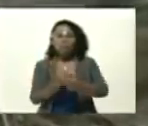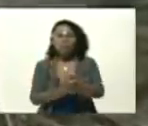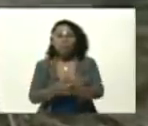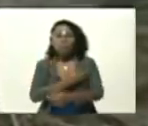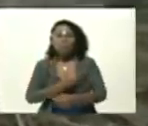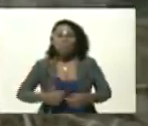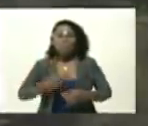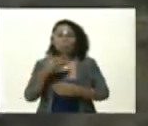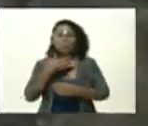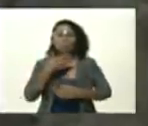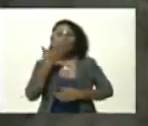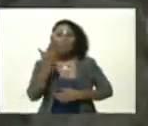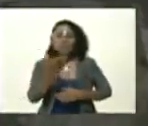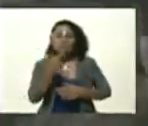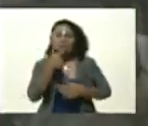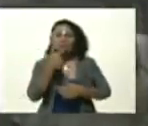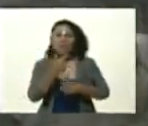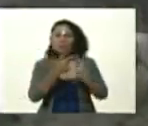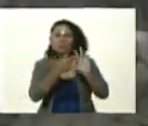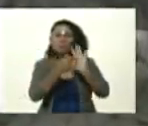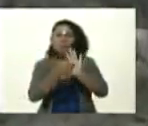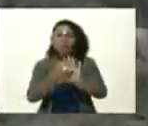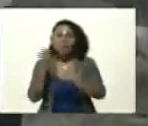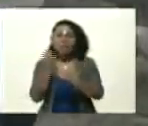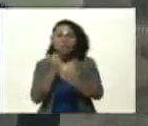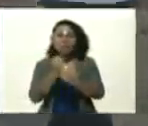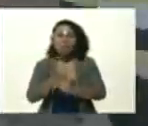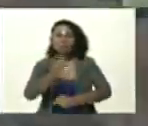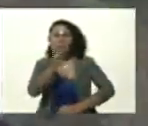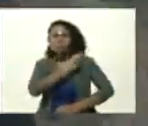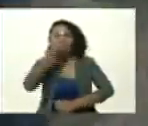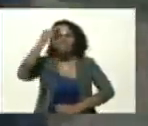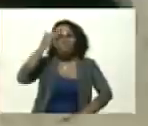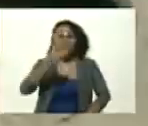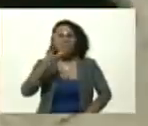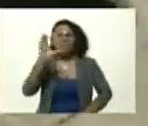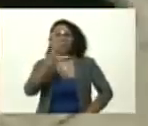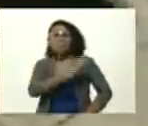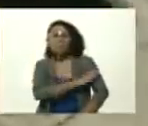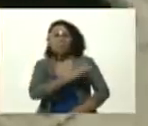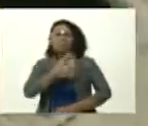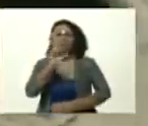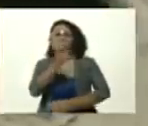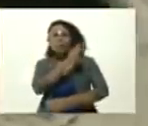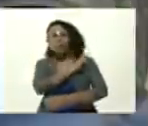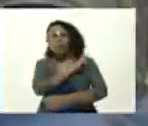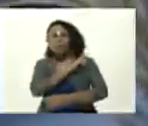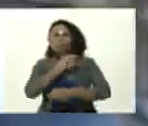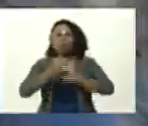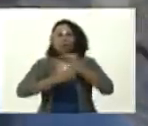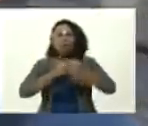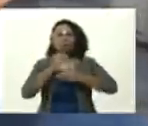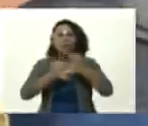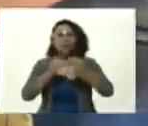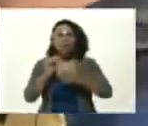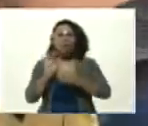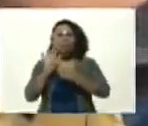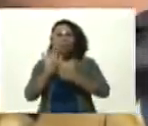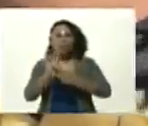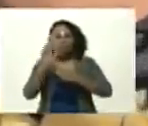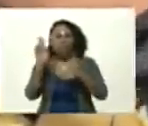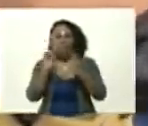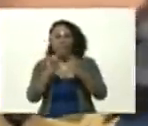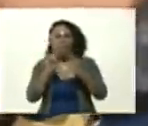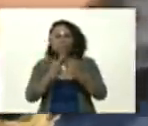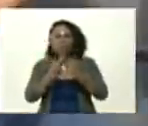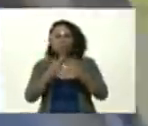hacía referencia de la labor de los tenientes, de los capitanes, de los generales que han colocado su conocimiento